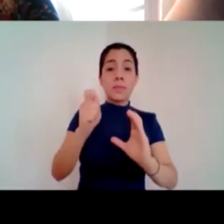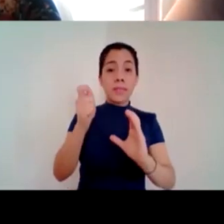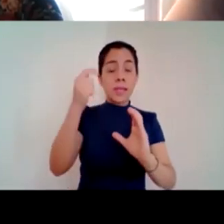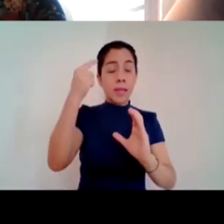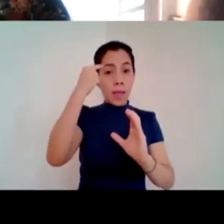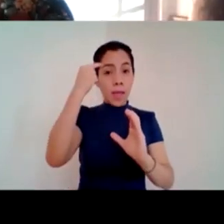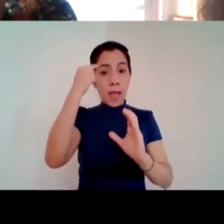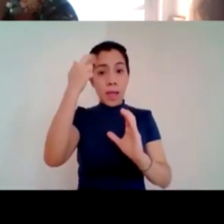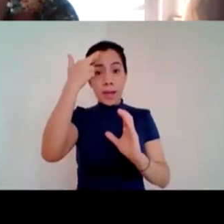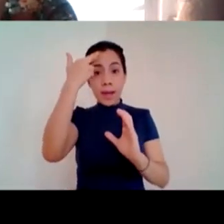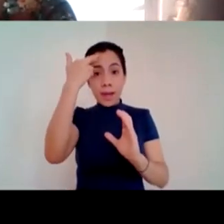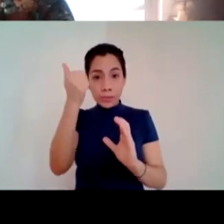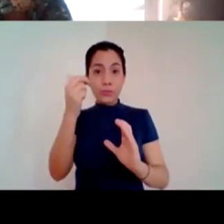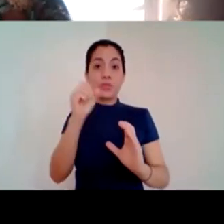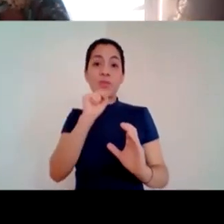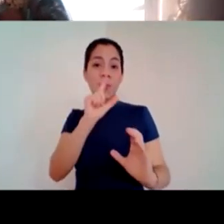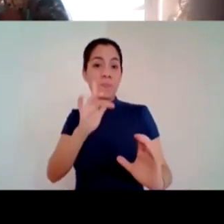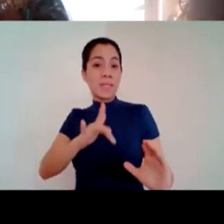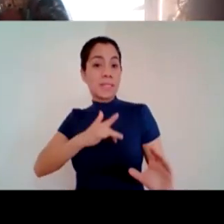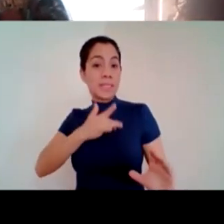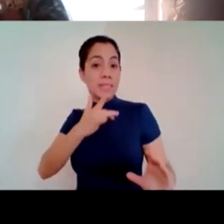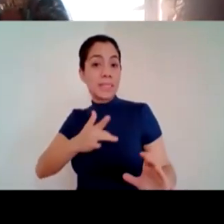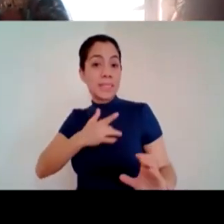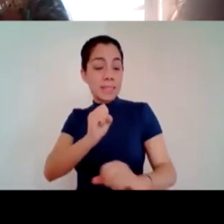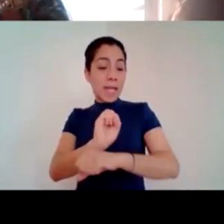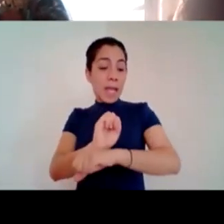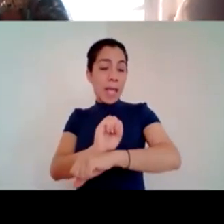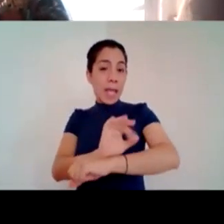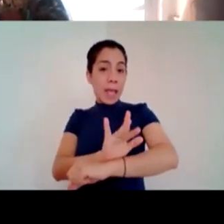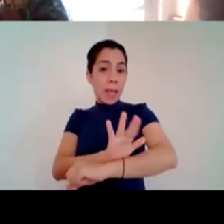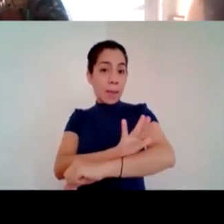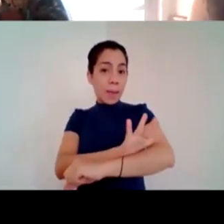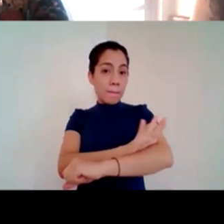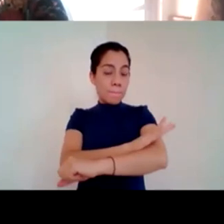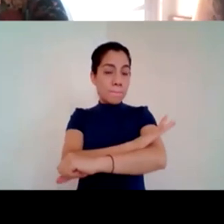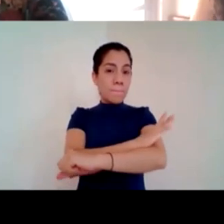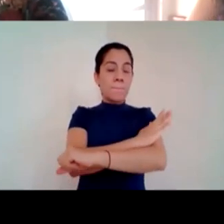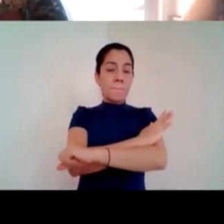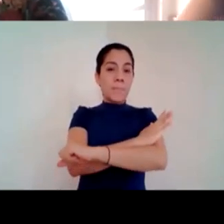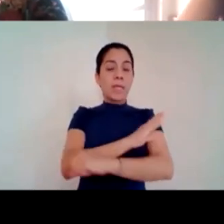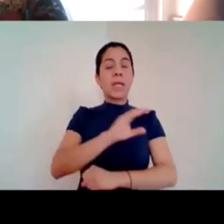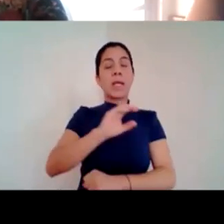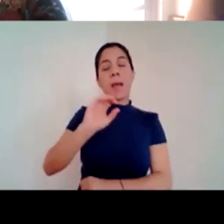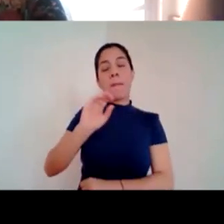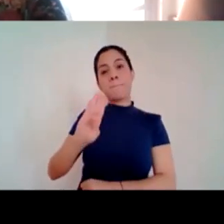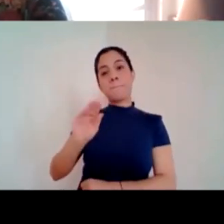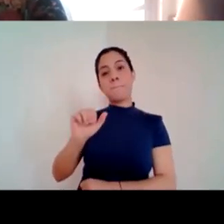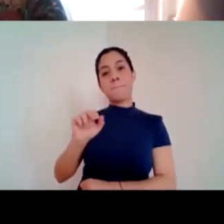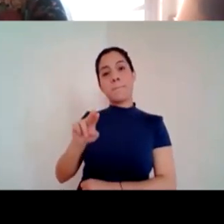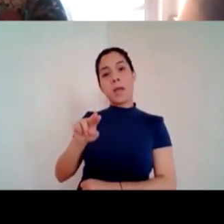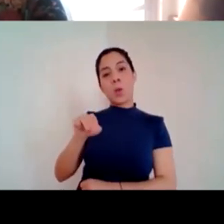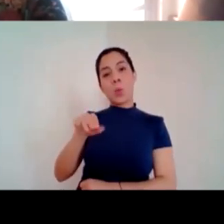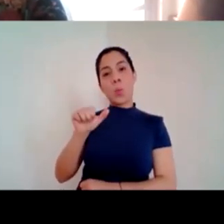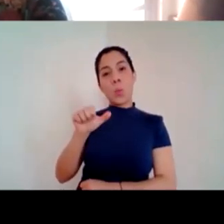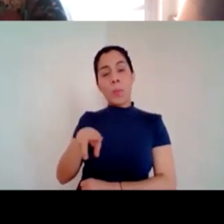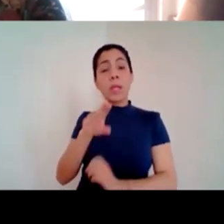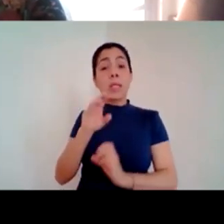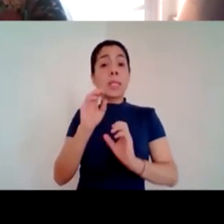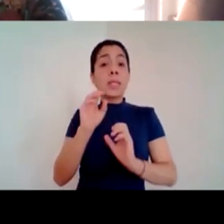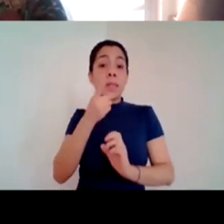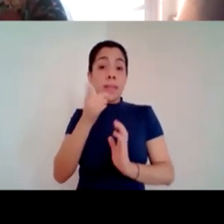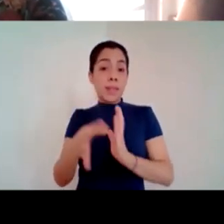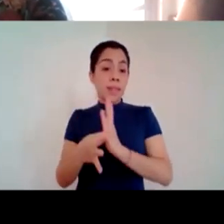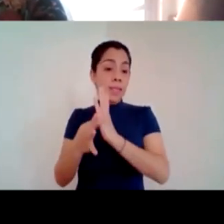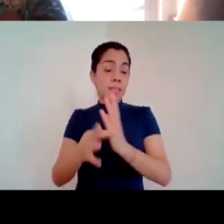como diría Sigmund Bauman ¿no? o con la razón cordial como diría